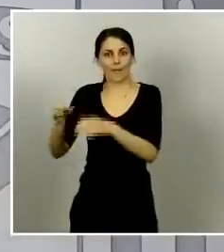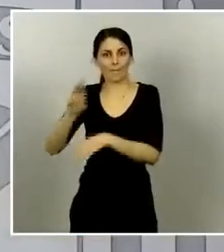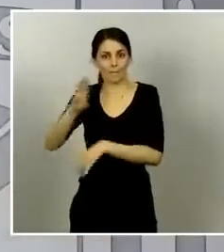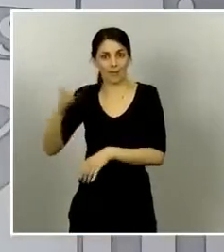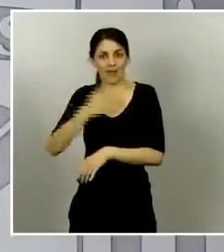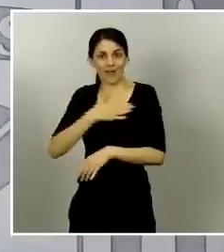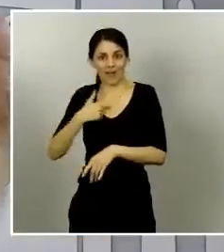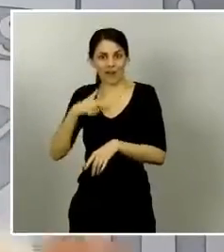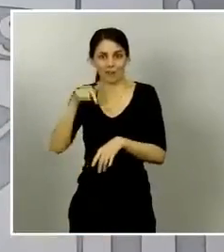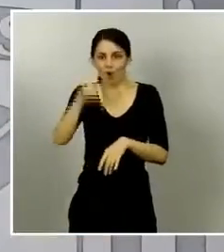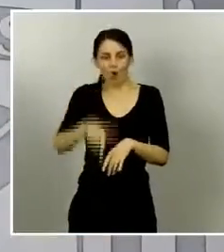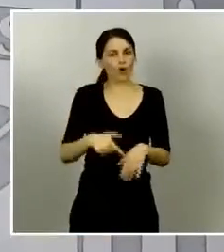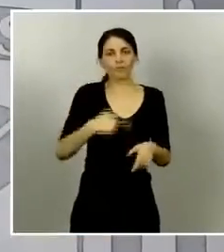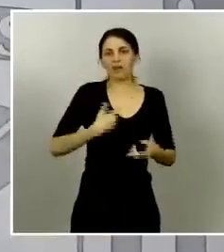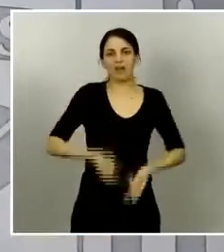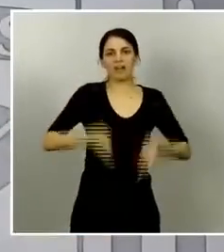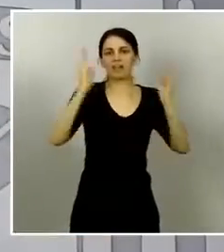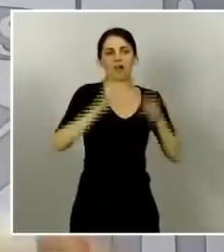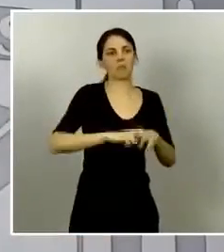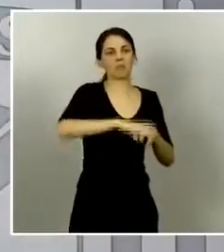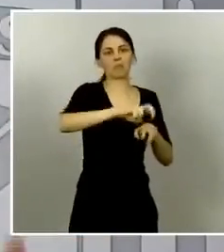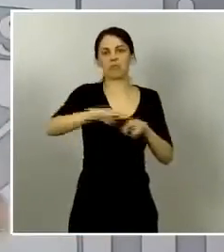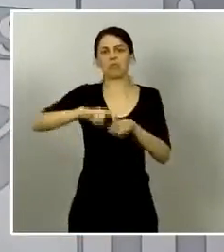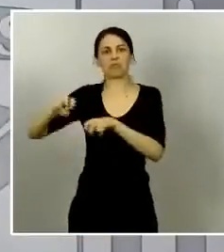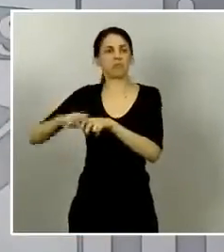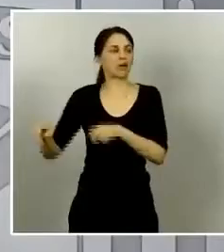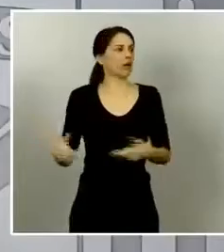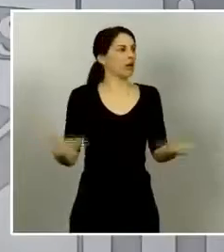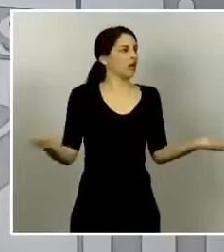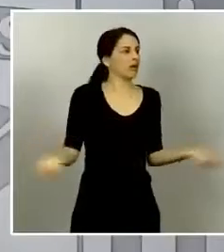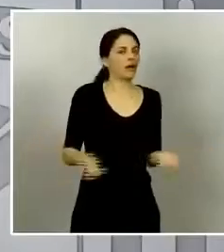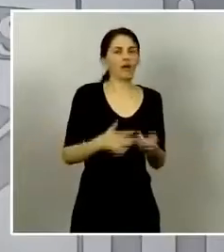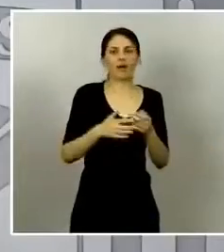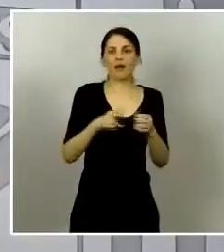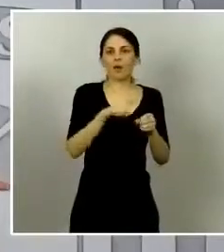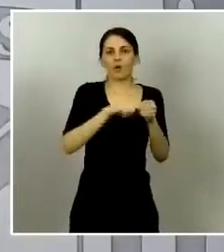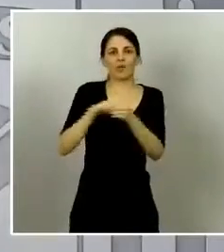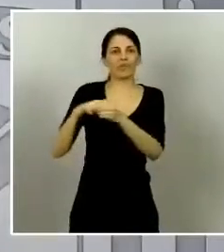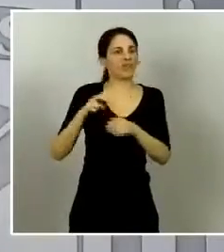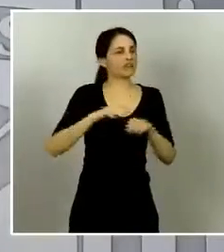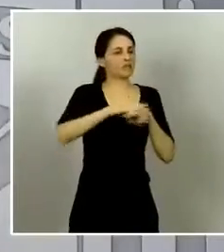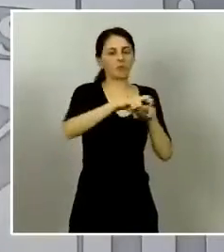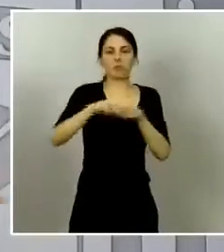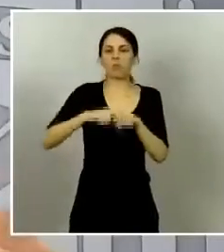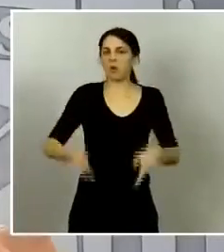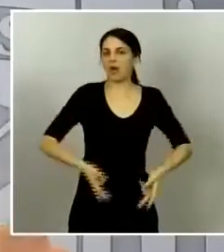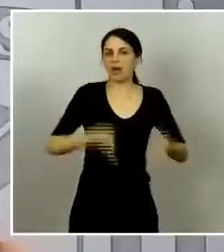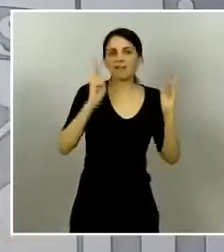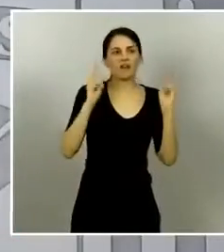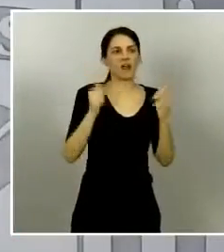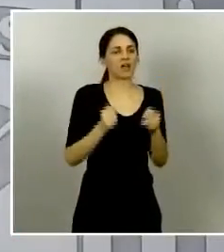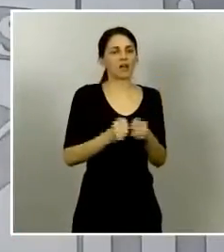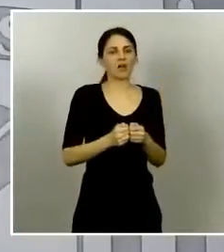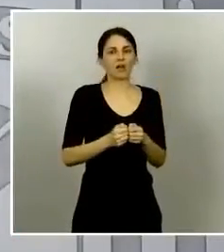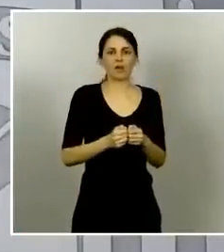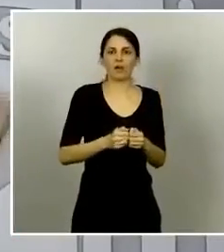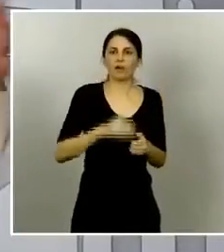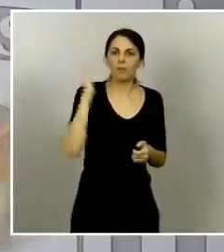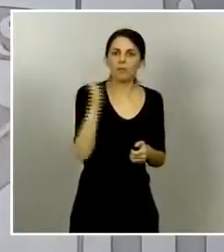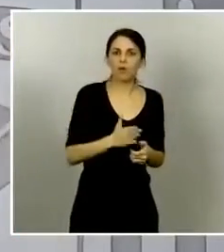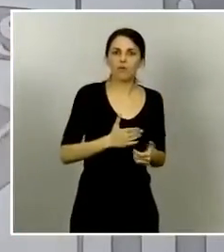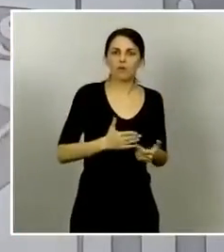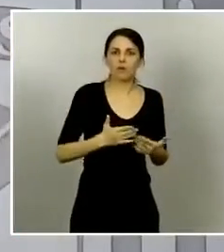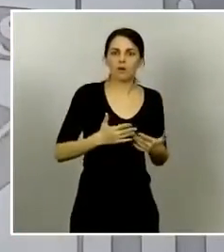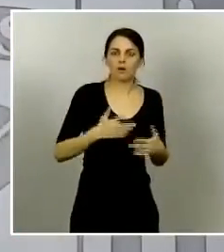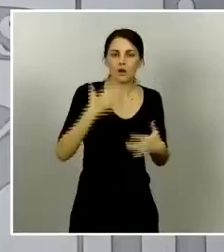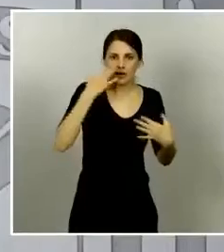de todos los ciudadanos, de cualquier forma, sin respetar ni los pasillos de seguridad, la diferencia